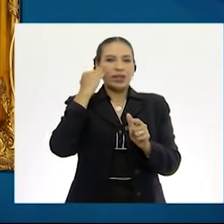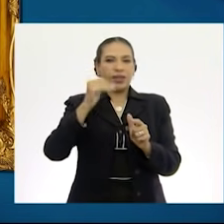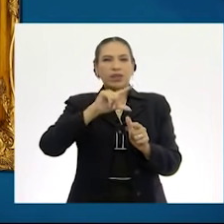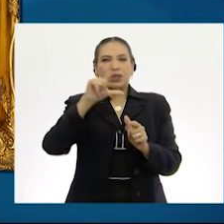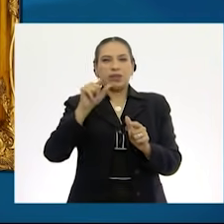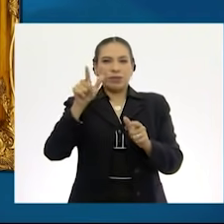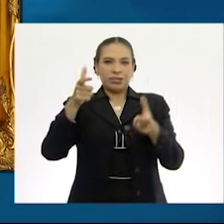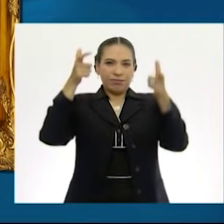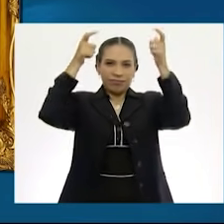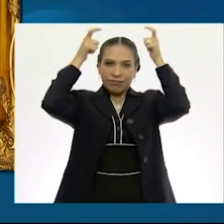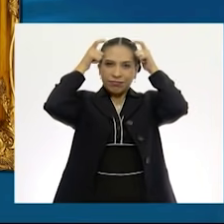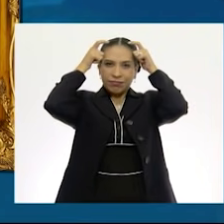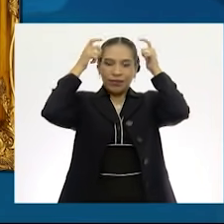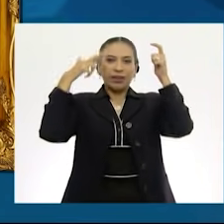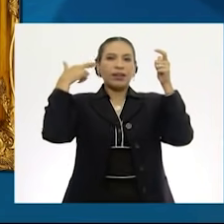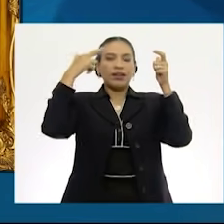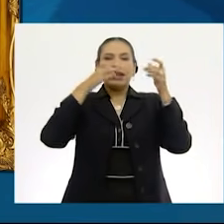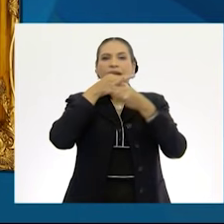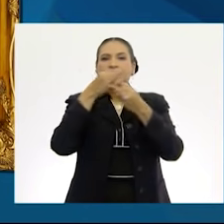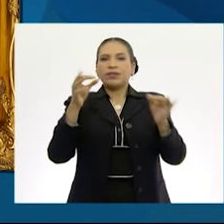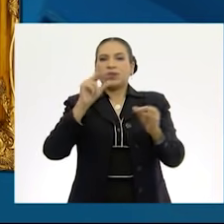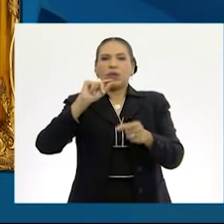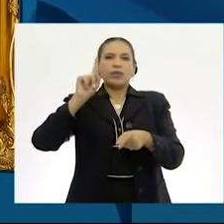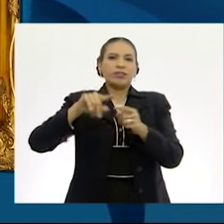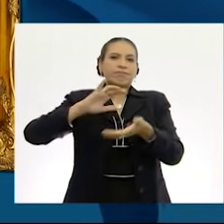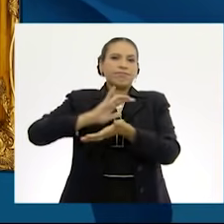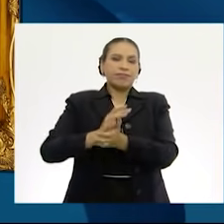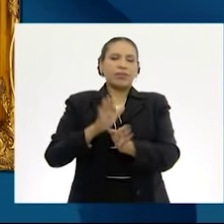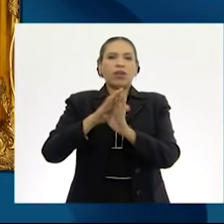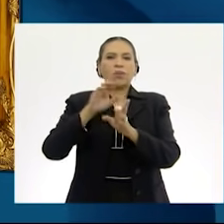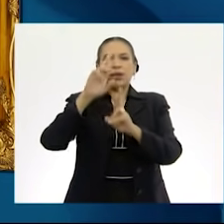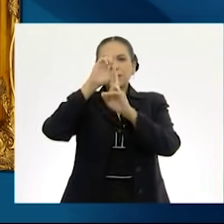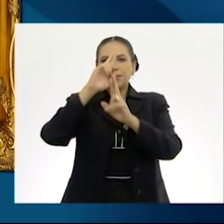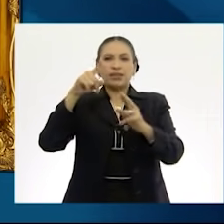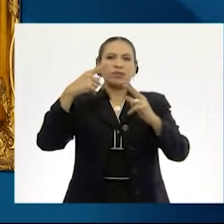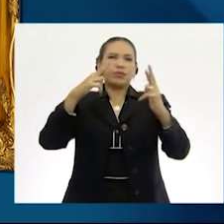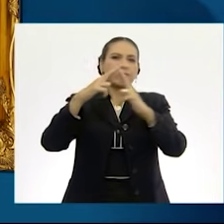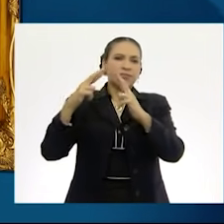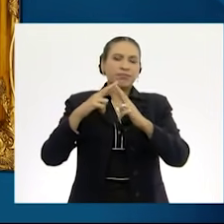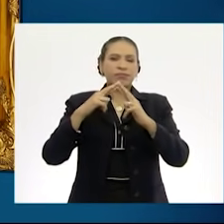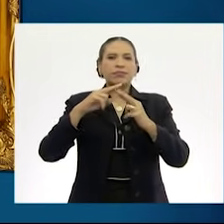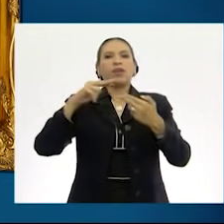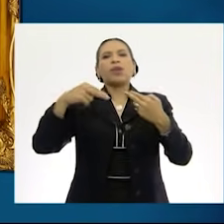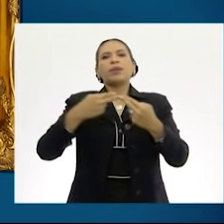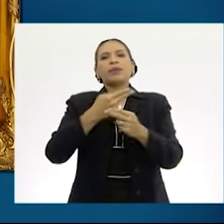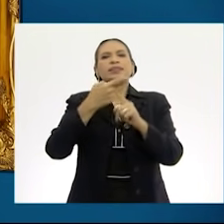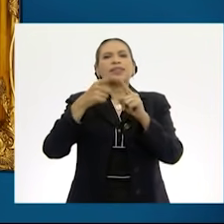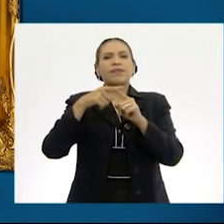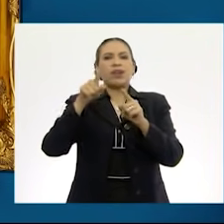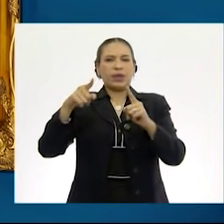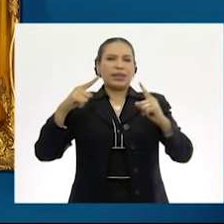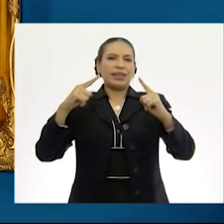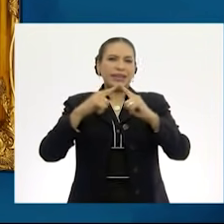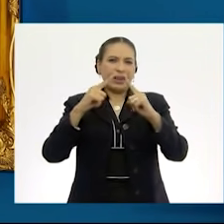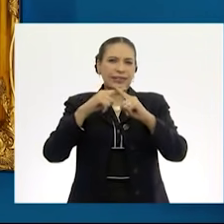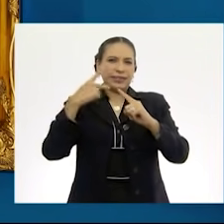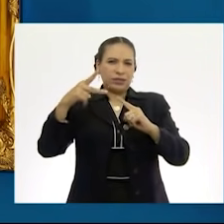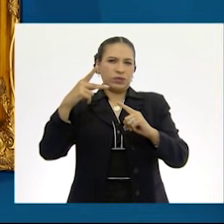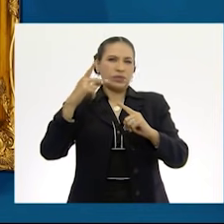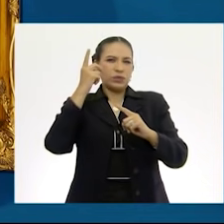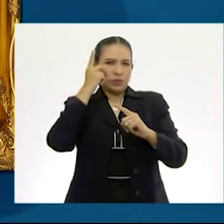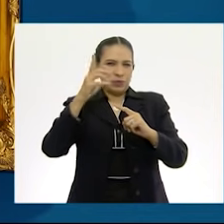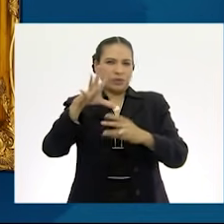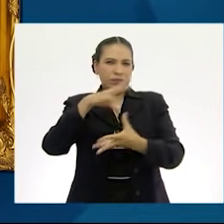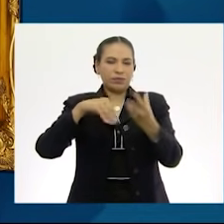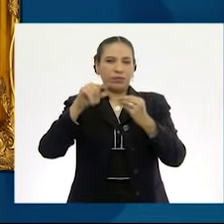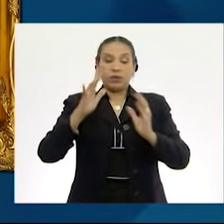ser coronado anunció que no suprimiría la tolerancia de cultos y la nacionalización de bienes de la Iglesia.